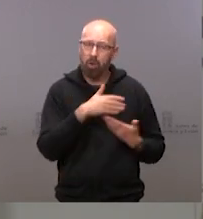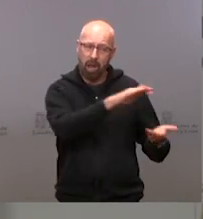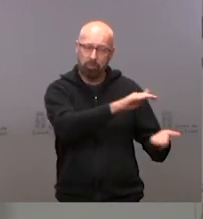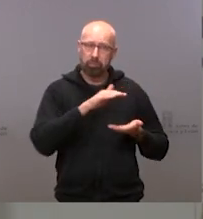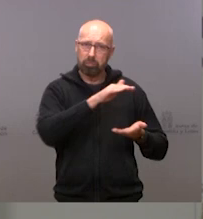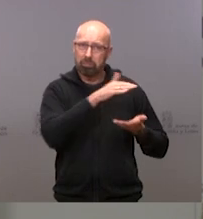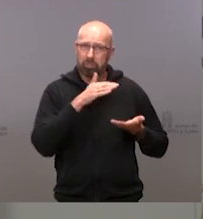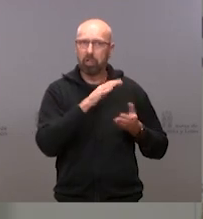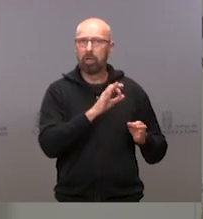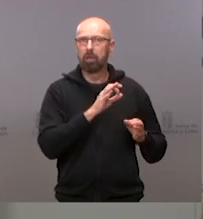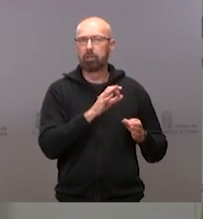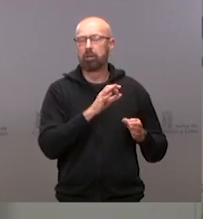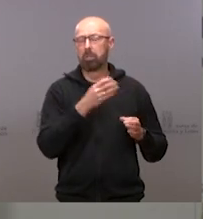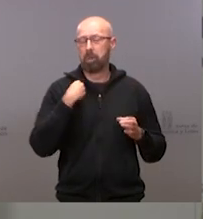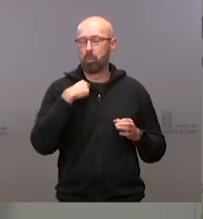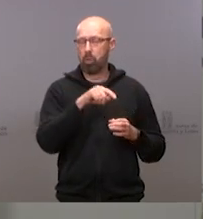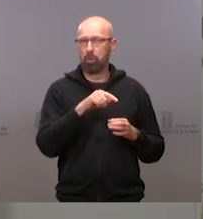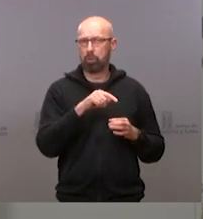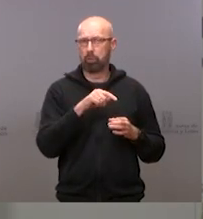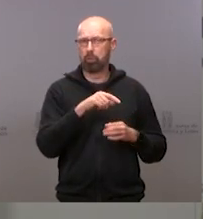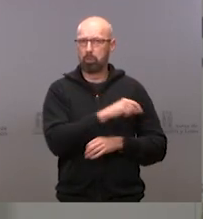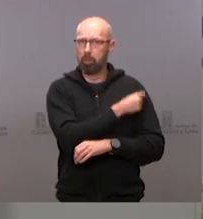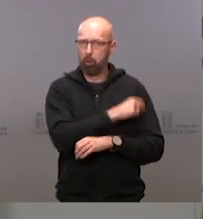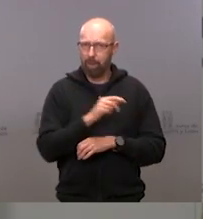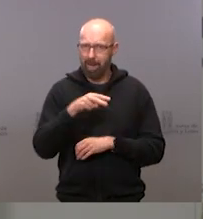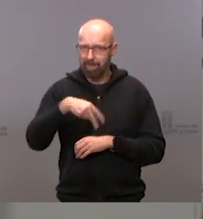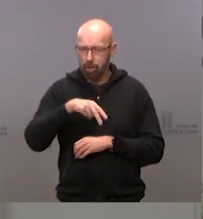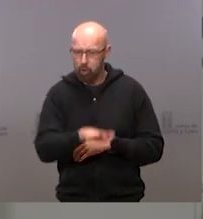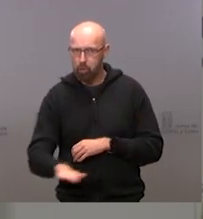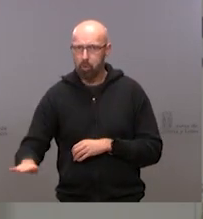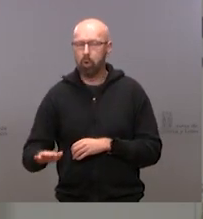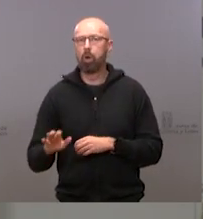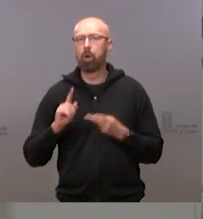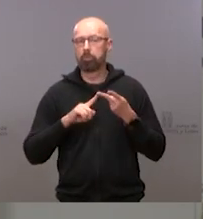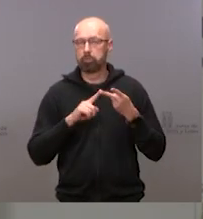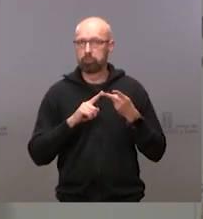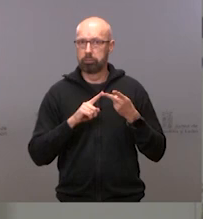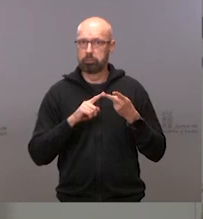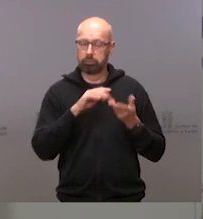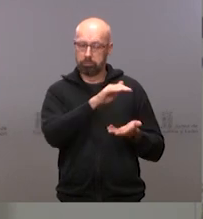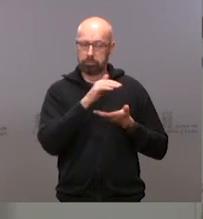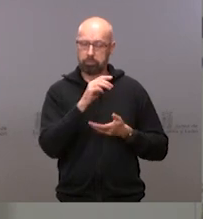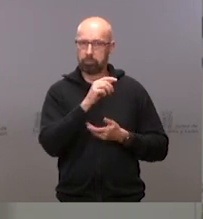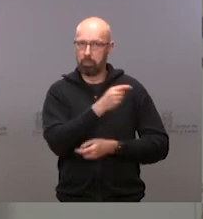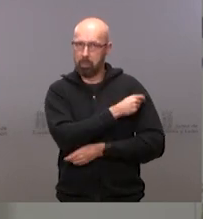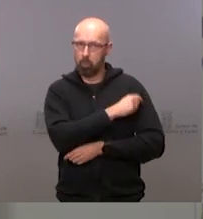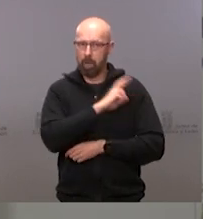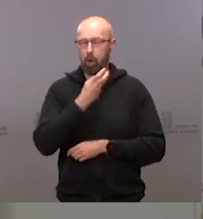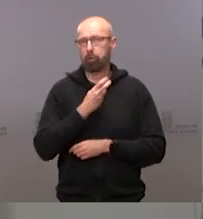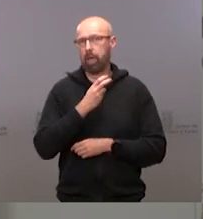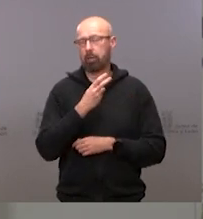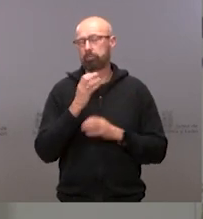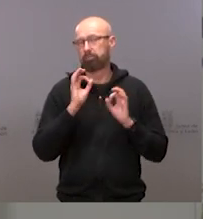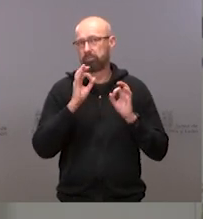tanto en los en las vacunas pediátricas como en las vacunas no pediátricas las vacunas